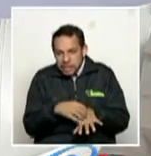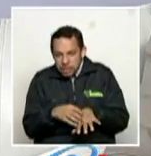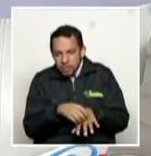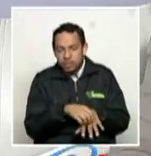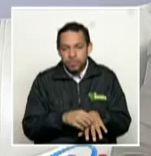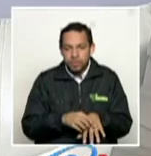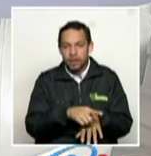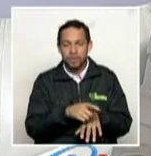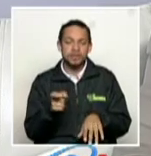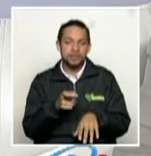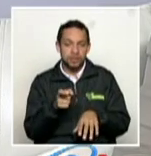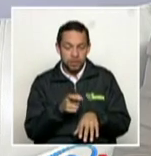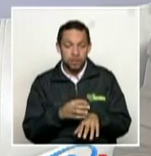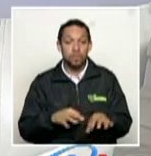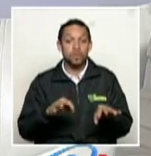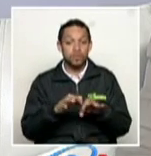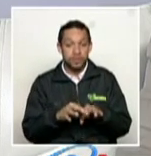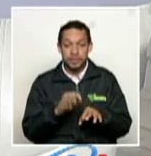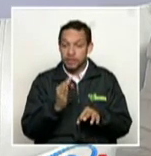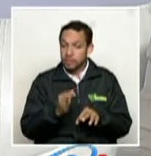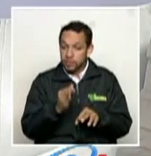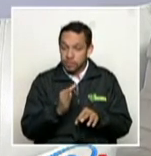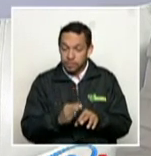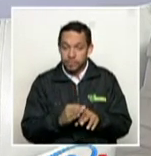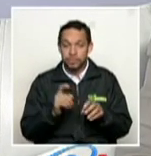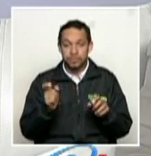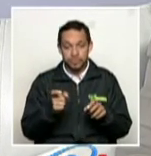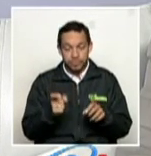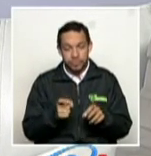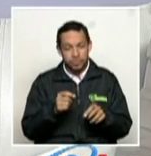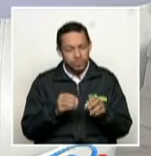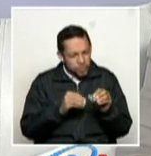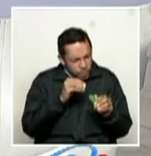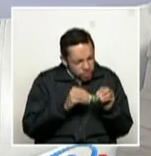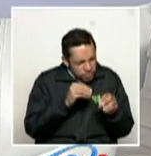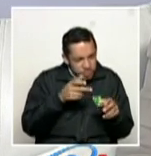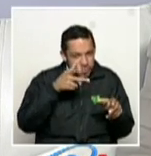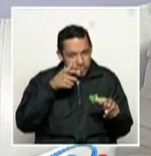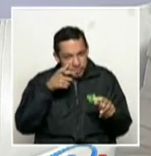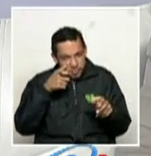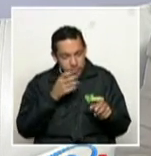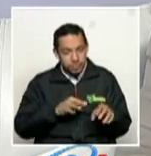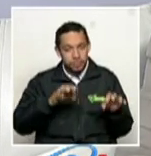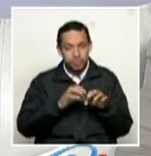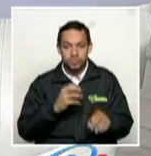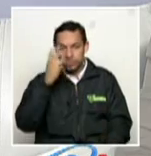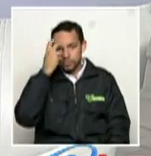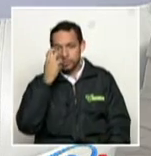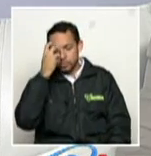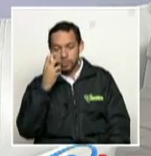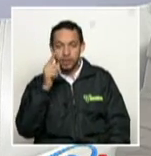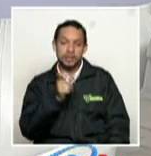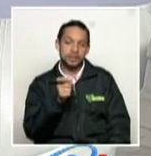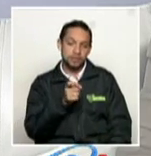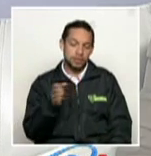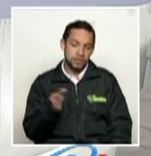antibióticos sin necesidad. Hay que hacer cultivos de esa orina y hay que hacer un muy buen examen en esos casos. Hay un producto que se llama